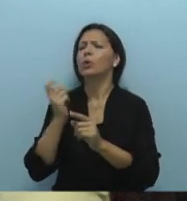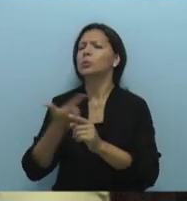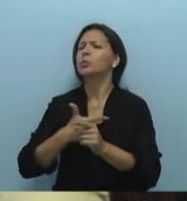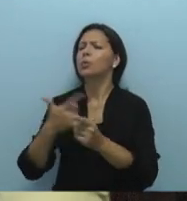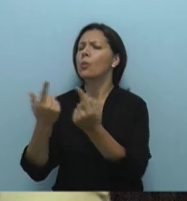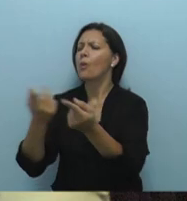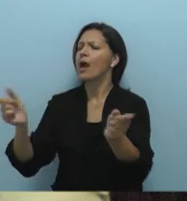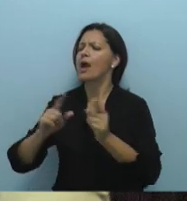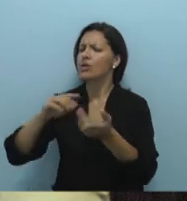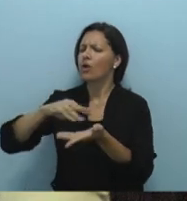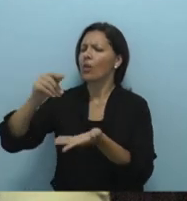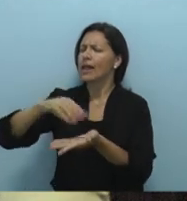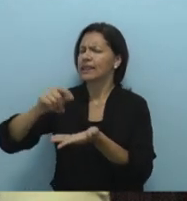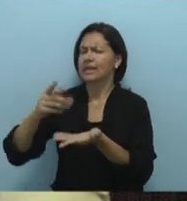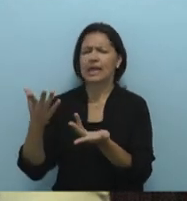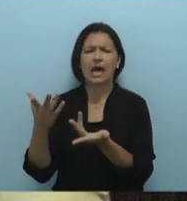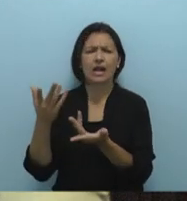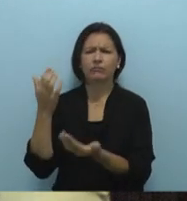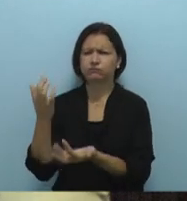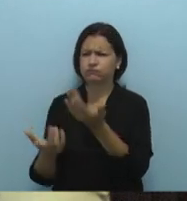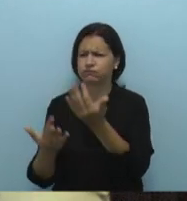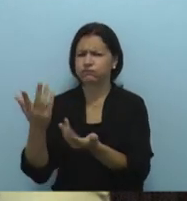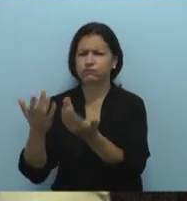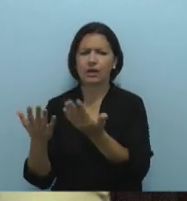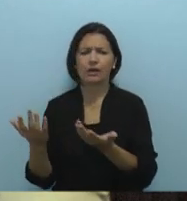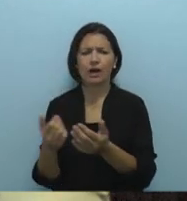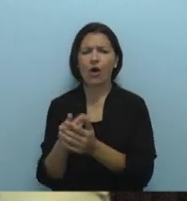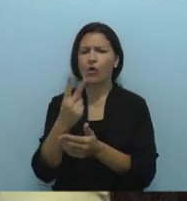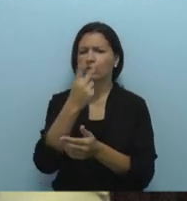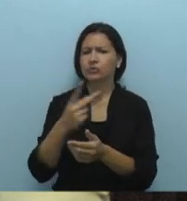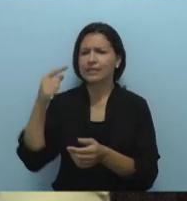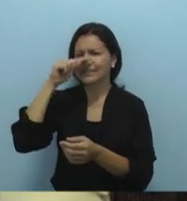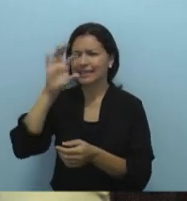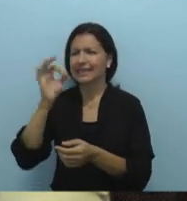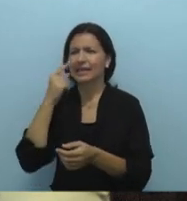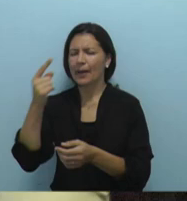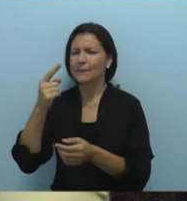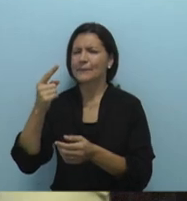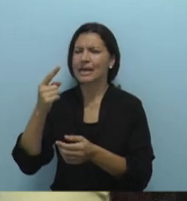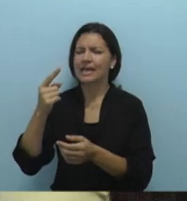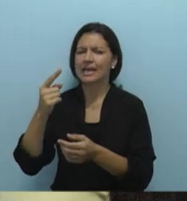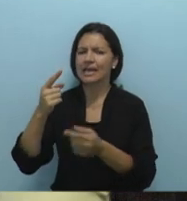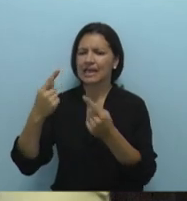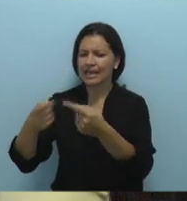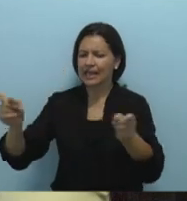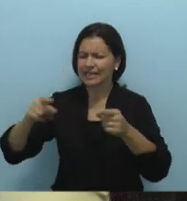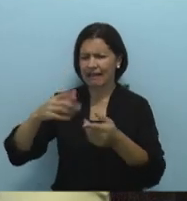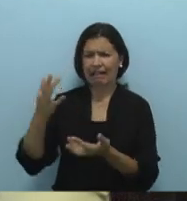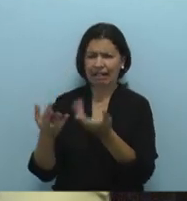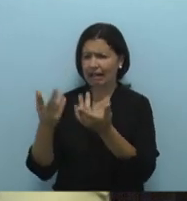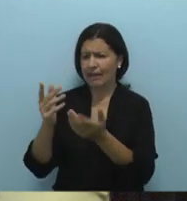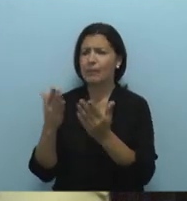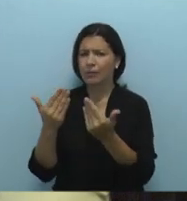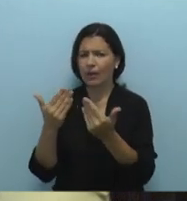Victoria. Victoria es un lugar donde hay 270.000 hectáreas y explotaciones agropecuarias que queman adrede